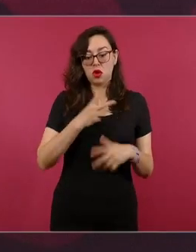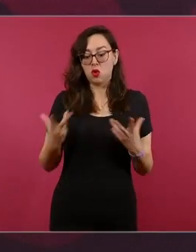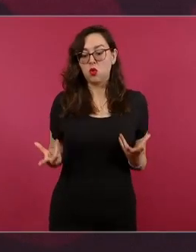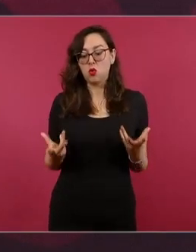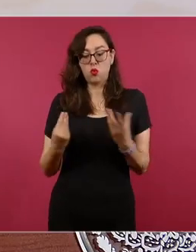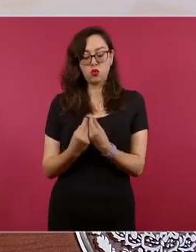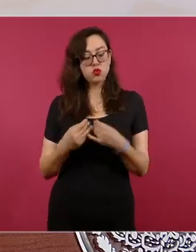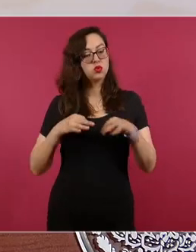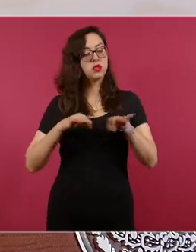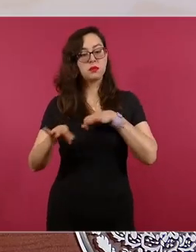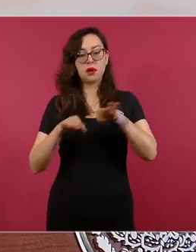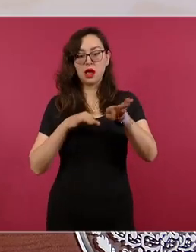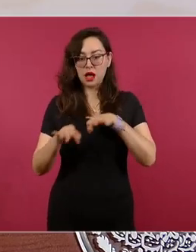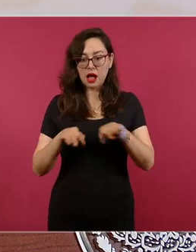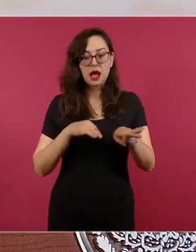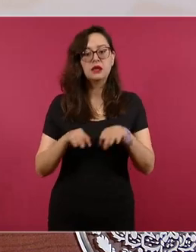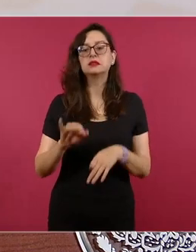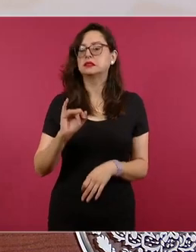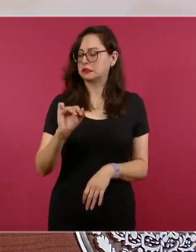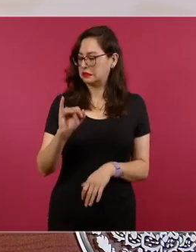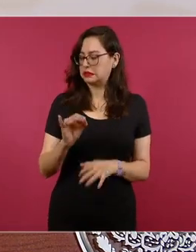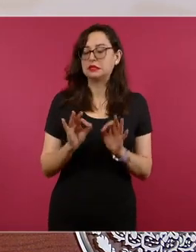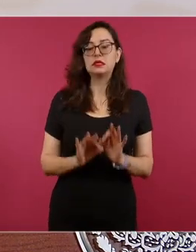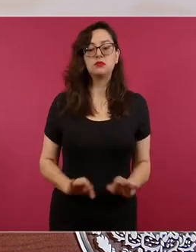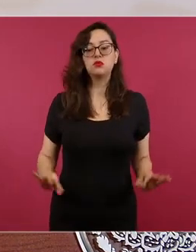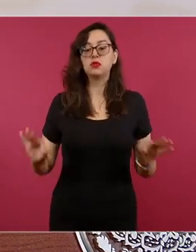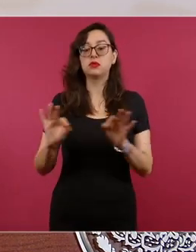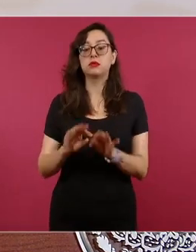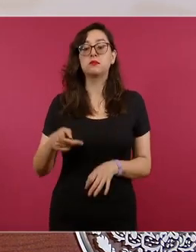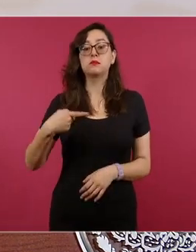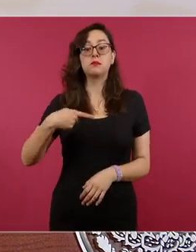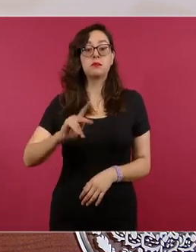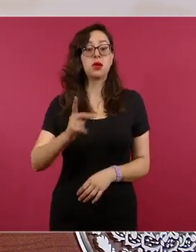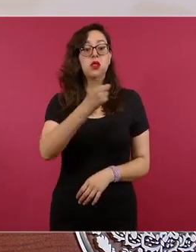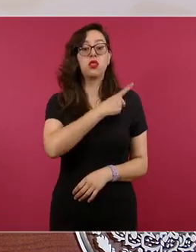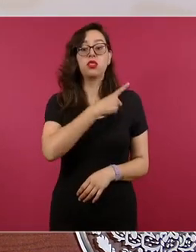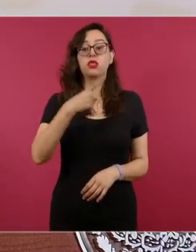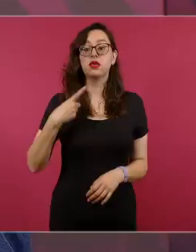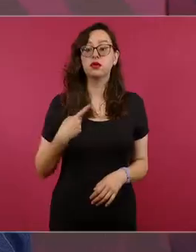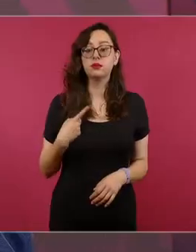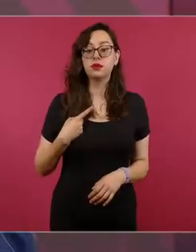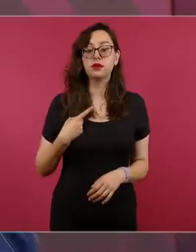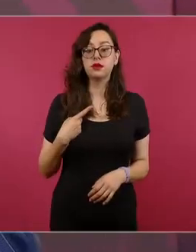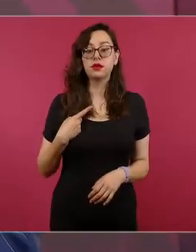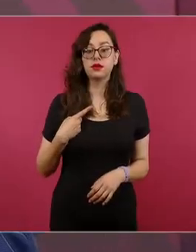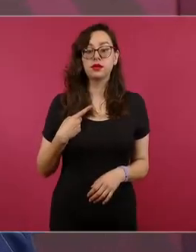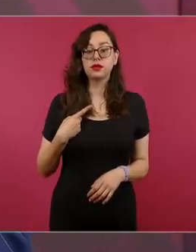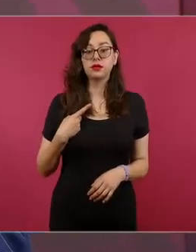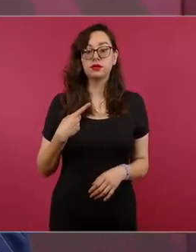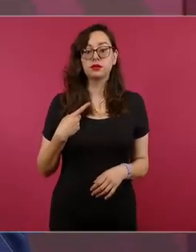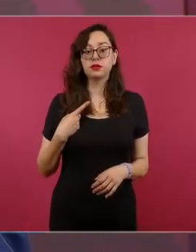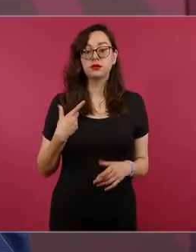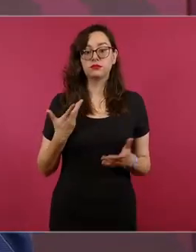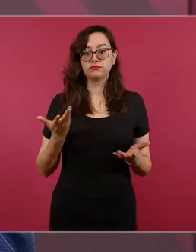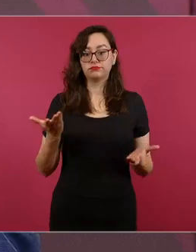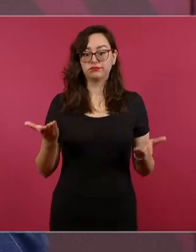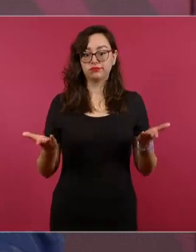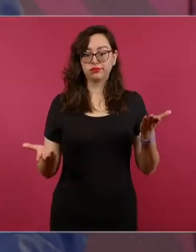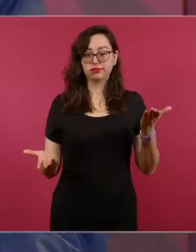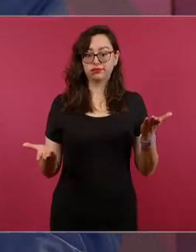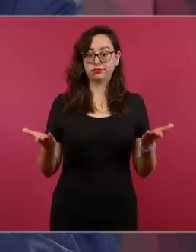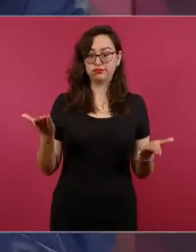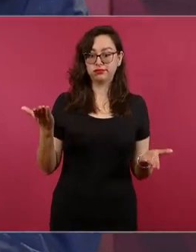pero que se tenía que buscar que las utilidades